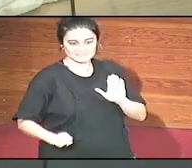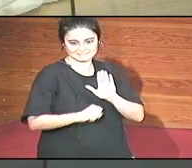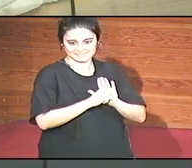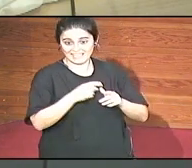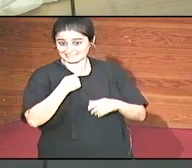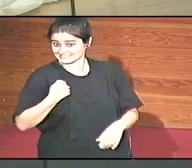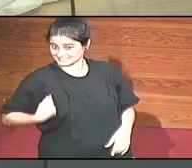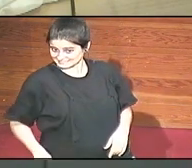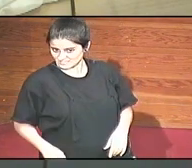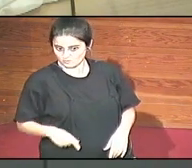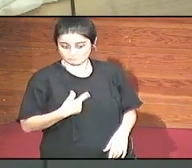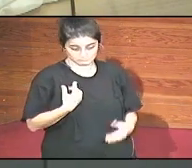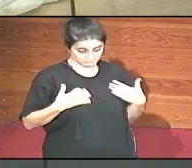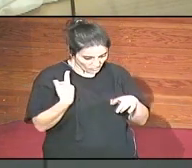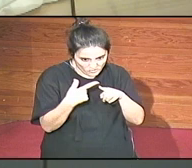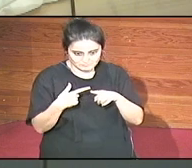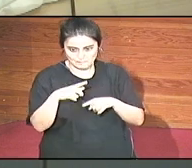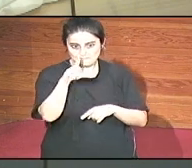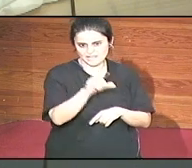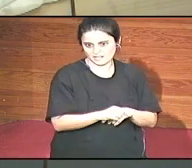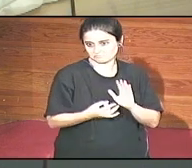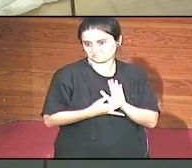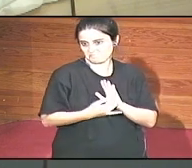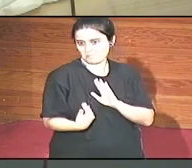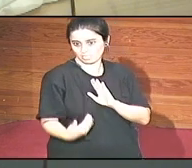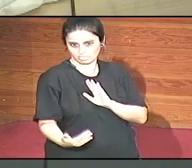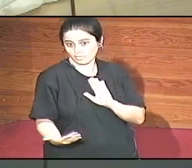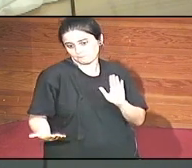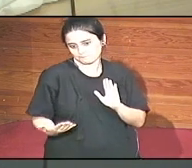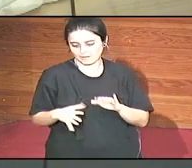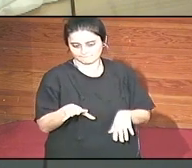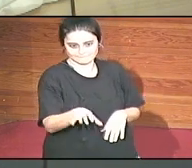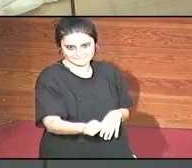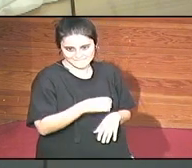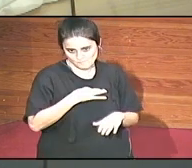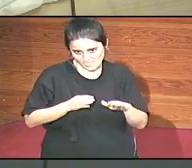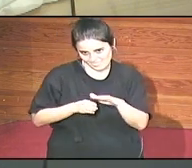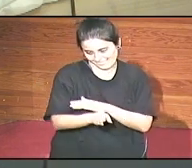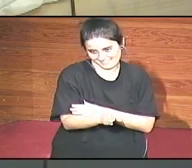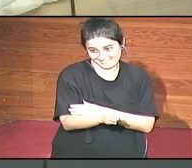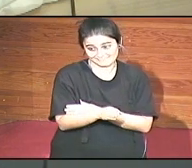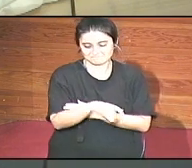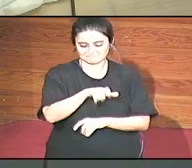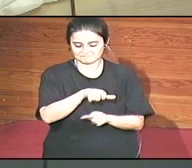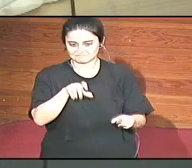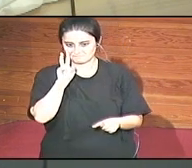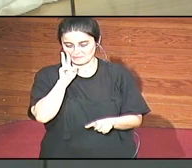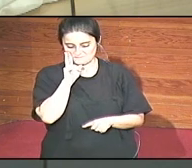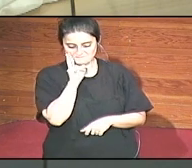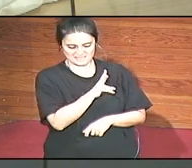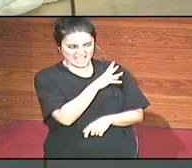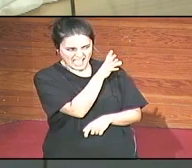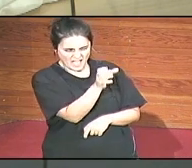quizás de menos calidad pero haces accesibles y esa sensación de que muchos están viendo como una oportunidad del continente africano